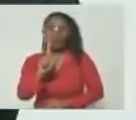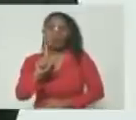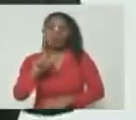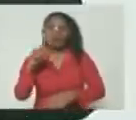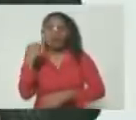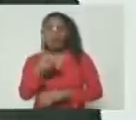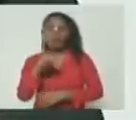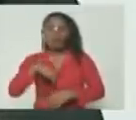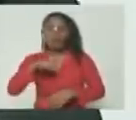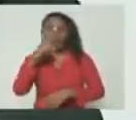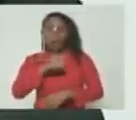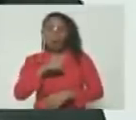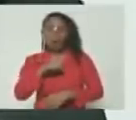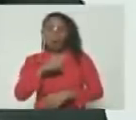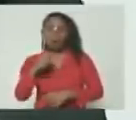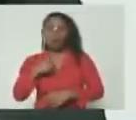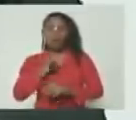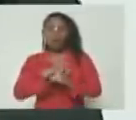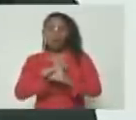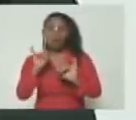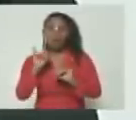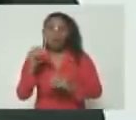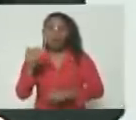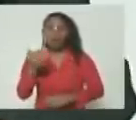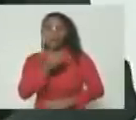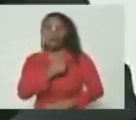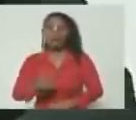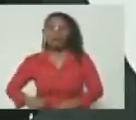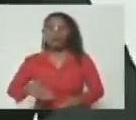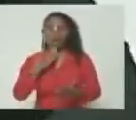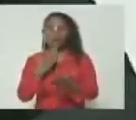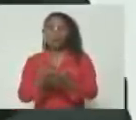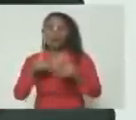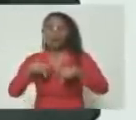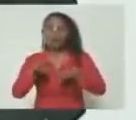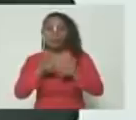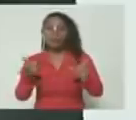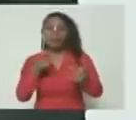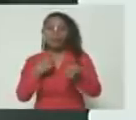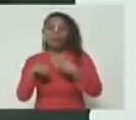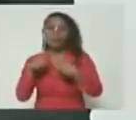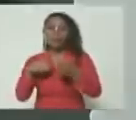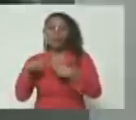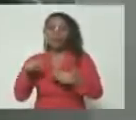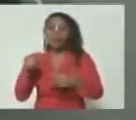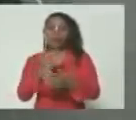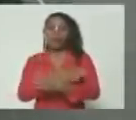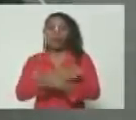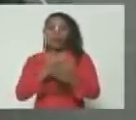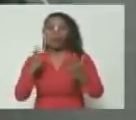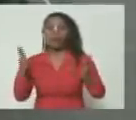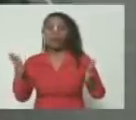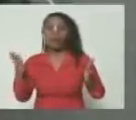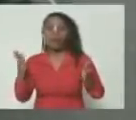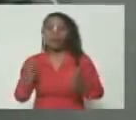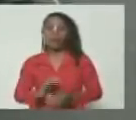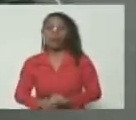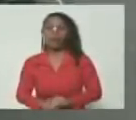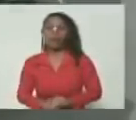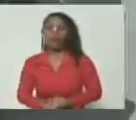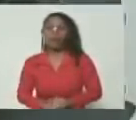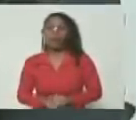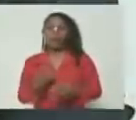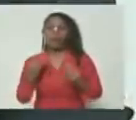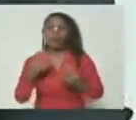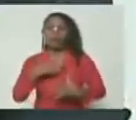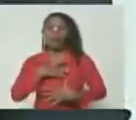año. Y yo termino pidiéndole, presidente, que en esta mesa de negociación que ofrecen con mucho interés